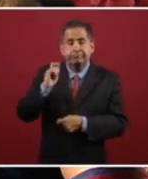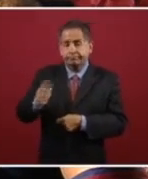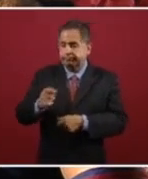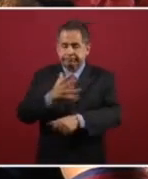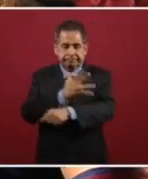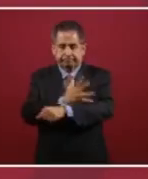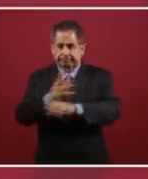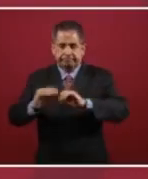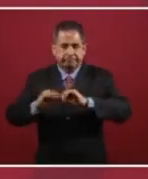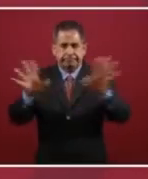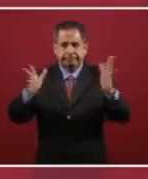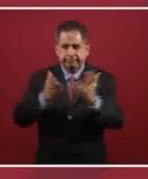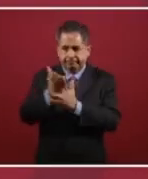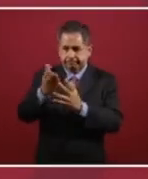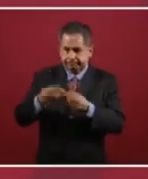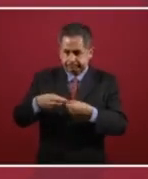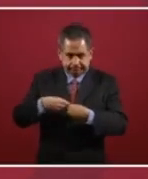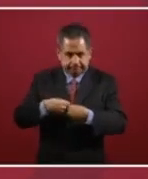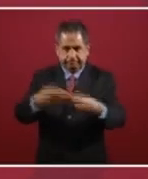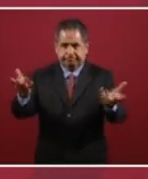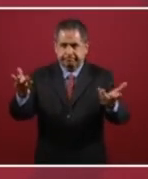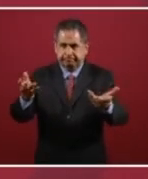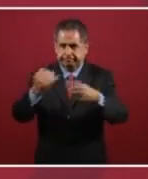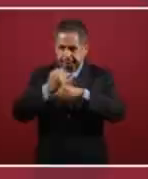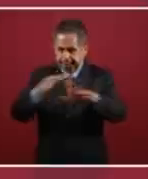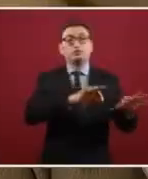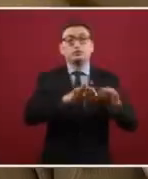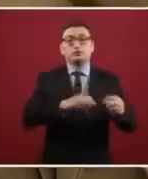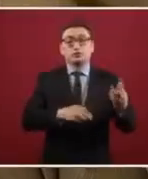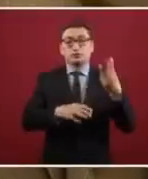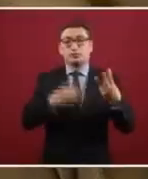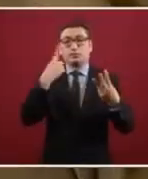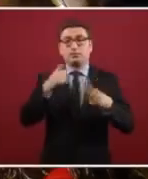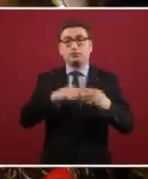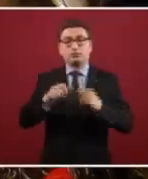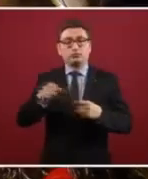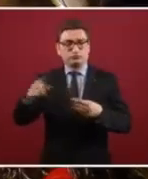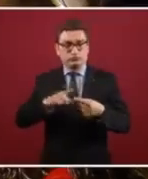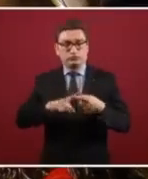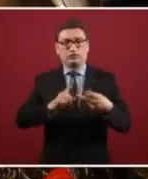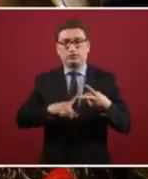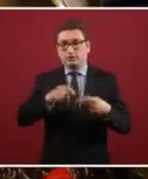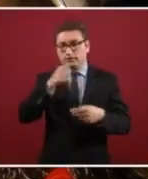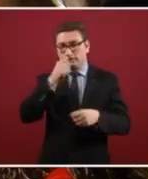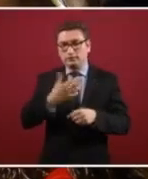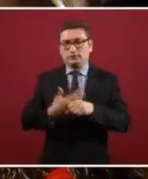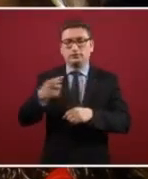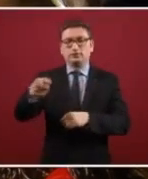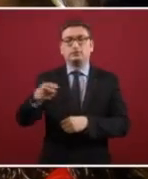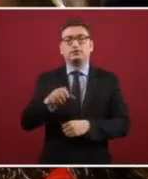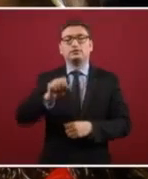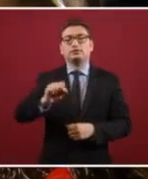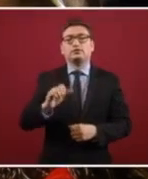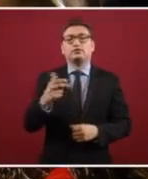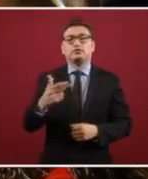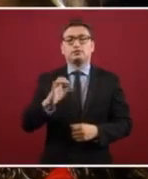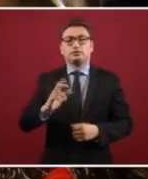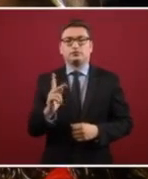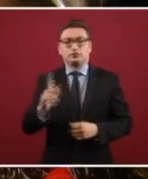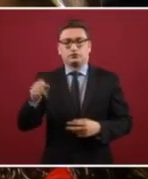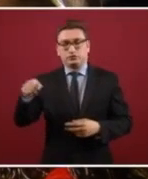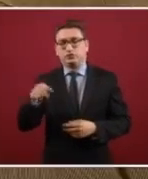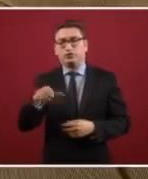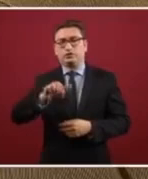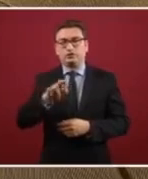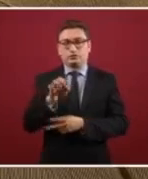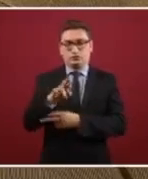trasparentar todo el proceso por otro lado dijo que el tema que enviará al senado de la república para cubrir